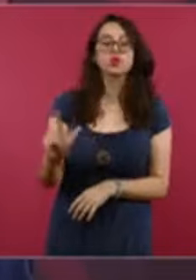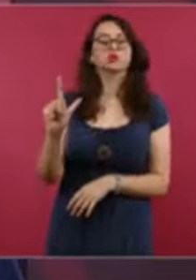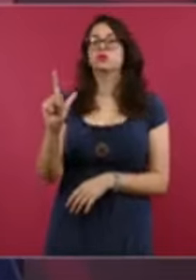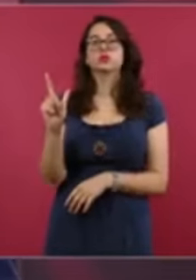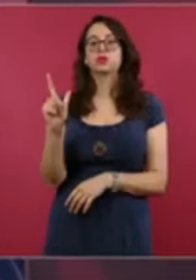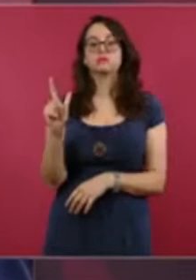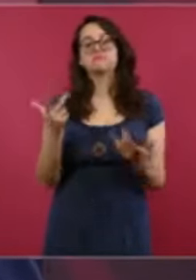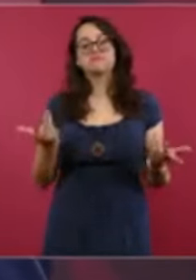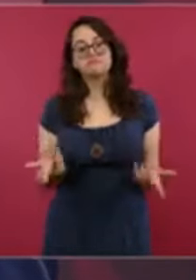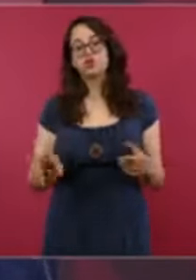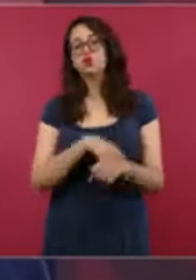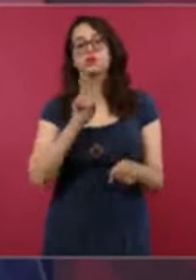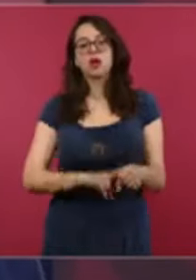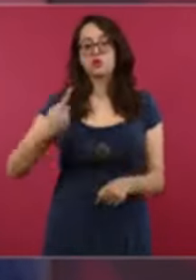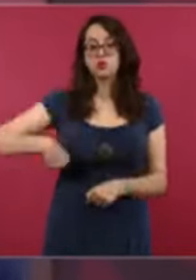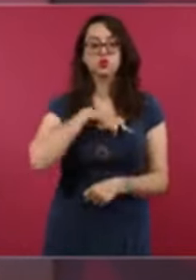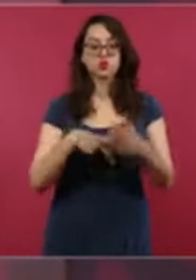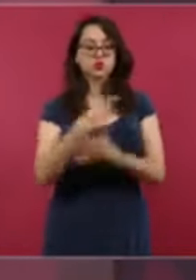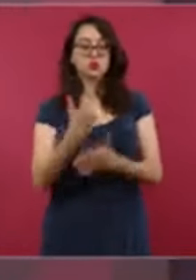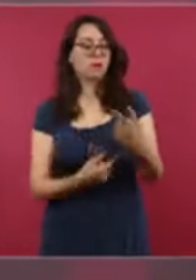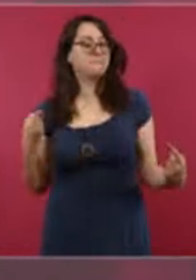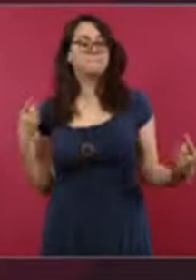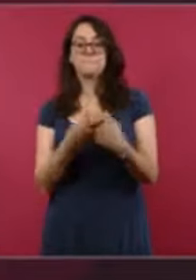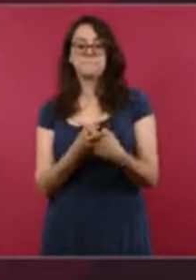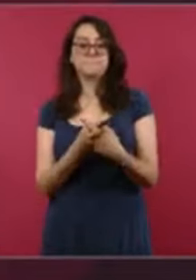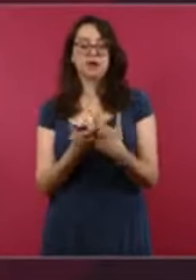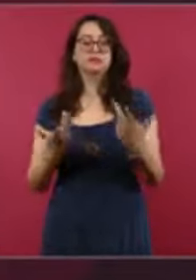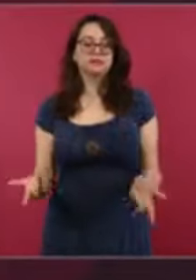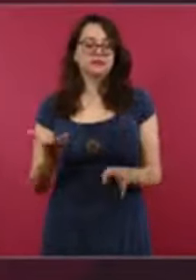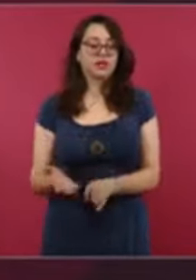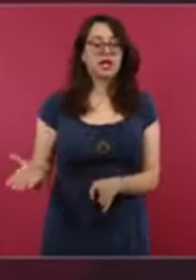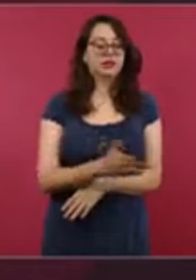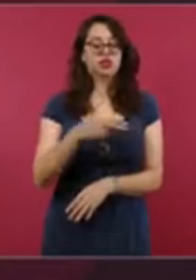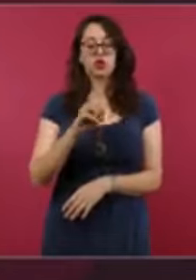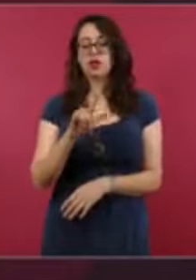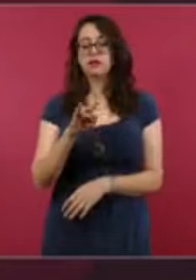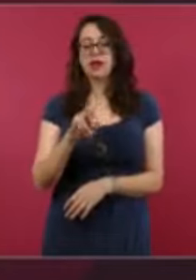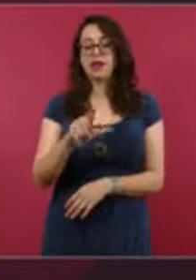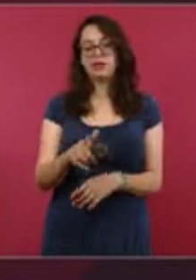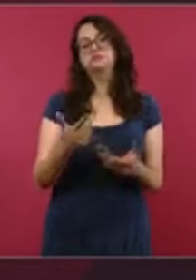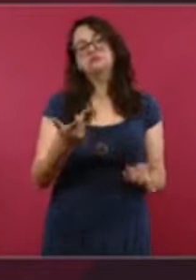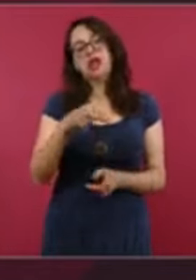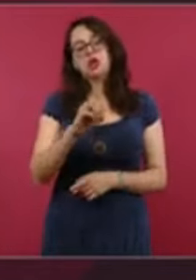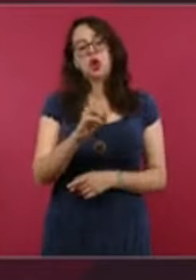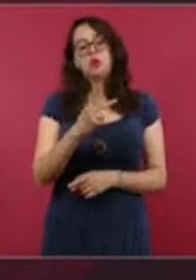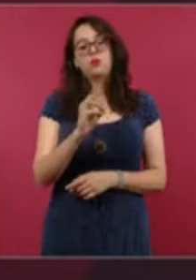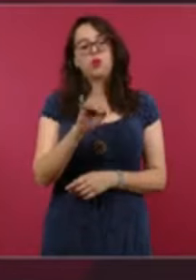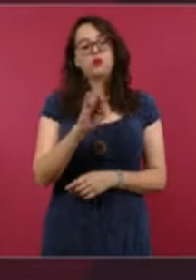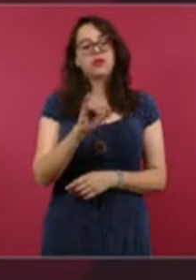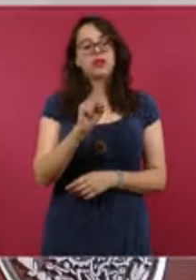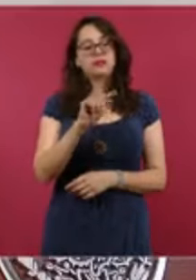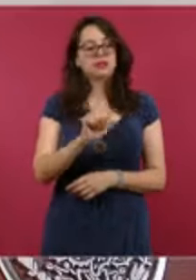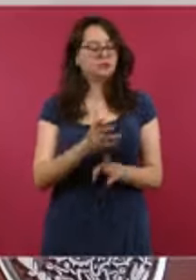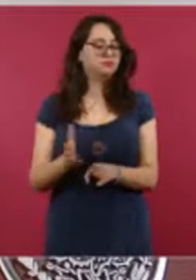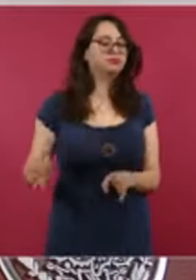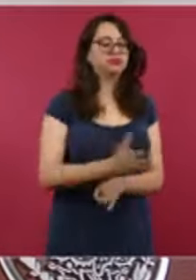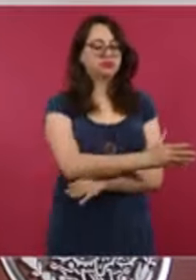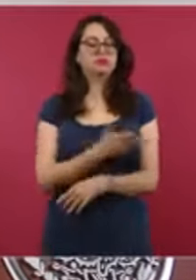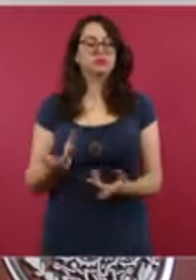dirección opuesta a lo que fue la política neoliberal o neoporfirista. Ellos